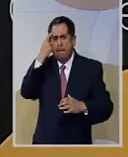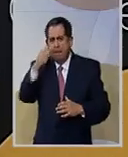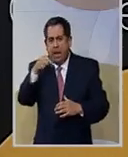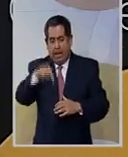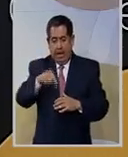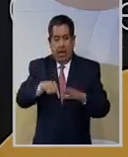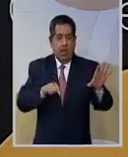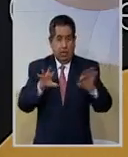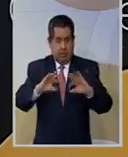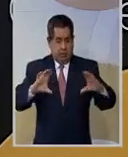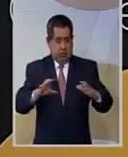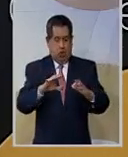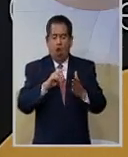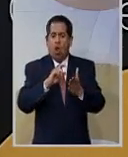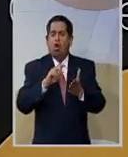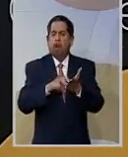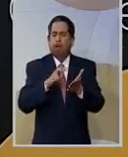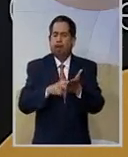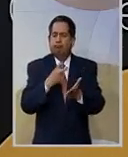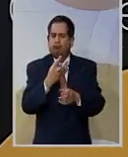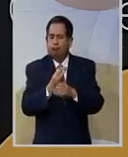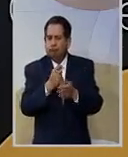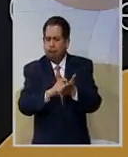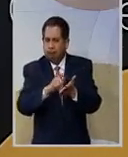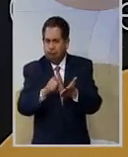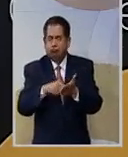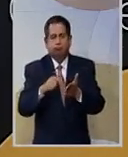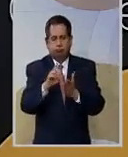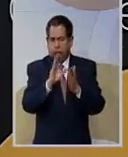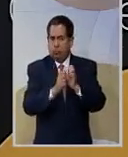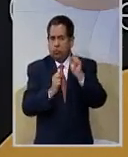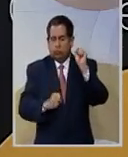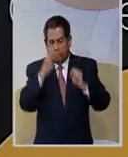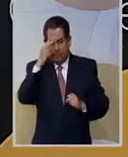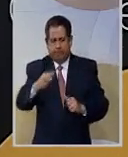Asamblea Constituyente, como le había informado hace unos momentos.